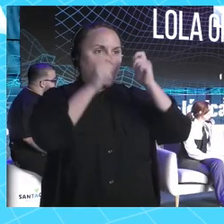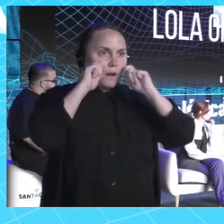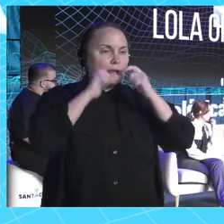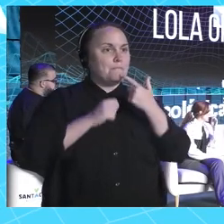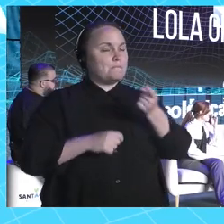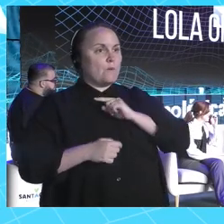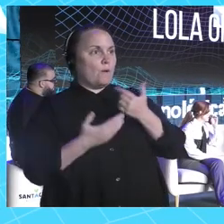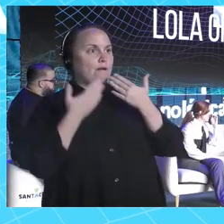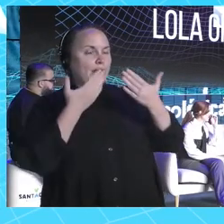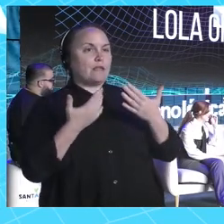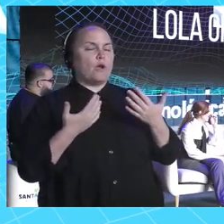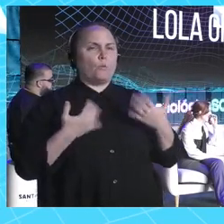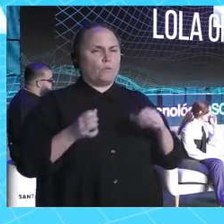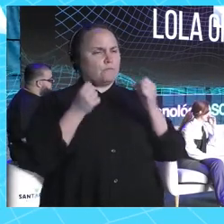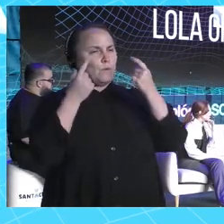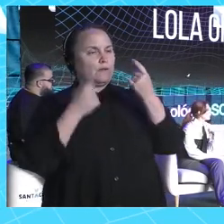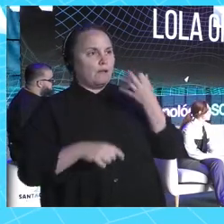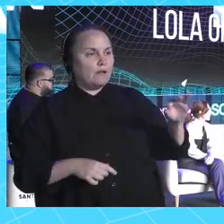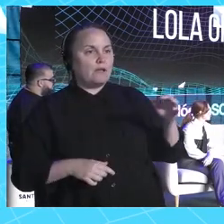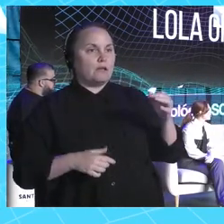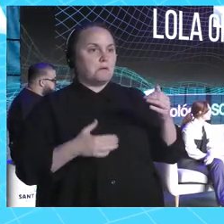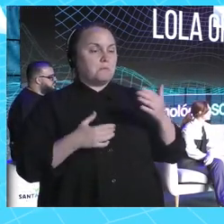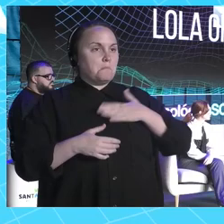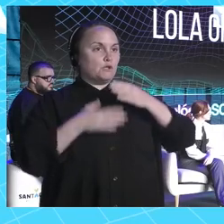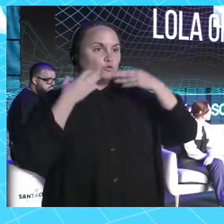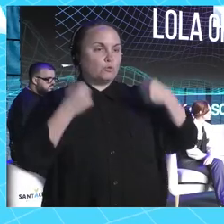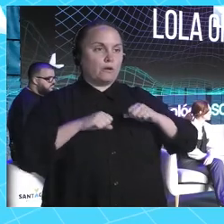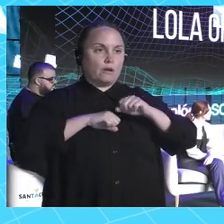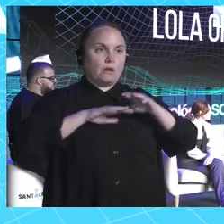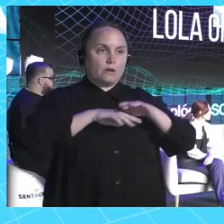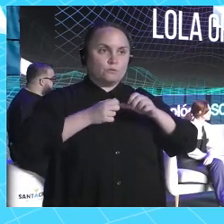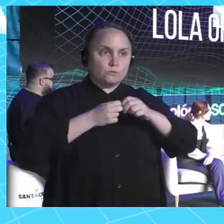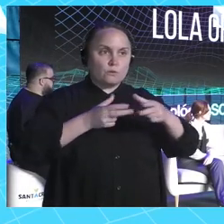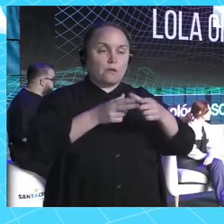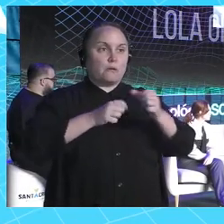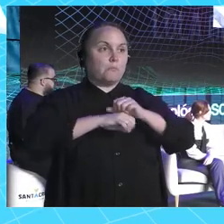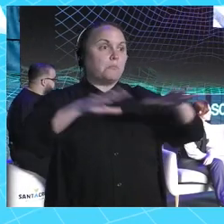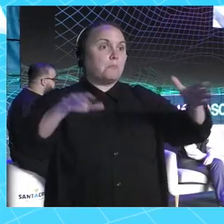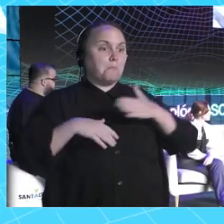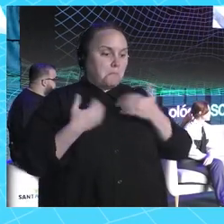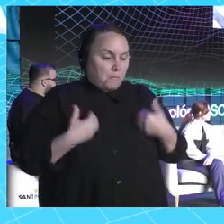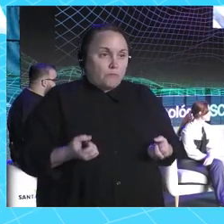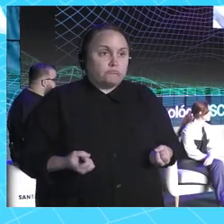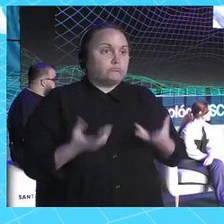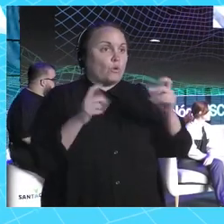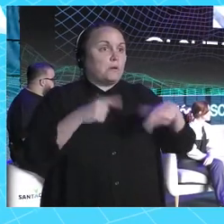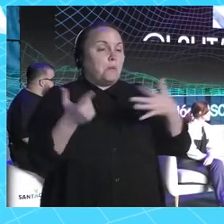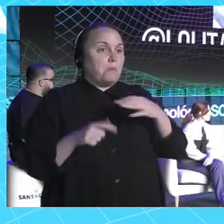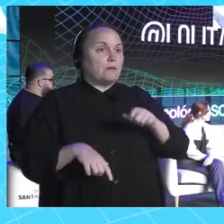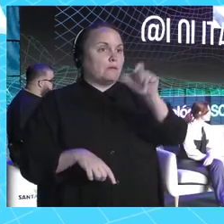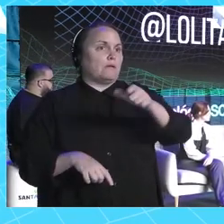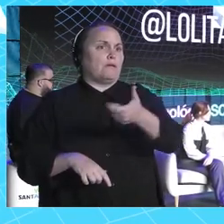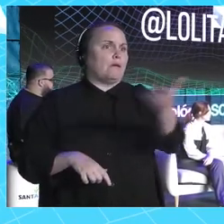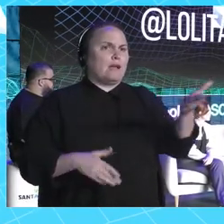a través de ser tú misma las redes sociales de contar tu historia de ser tú misma pues podías ayudar a